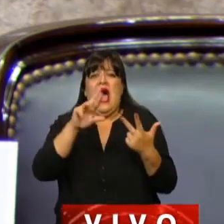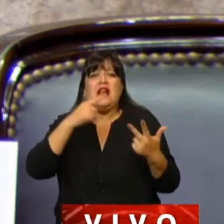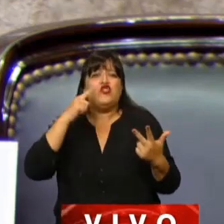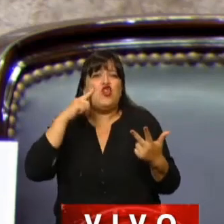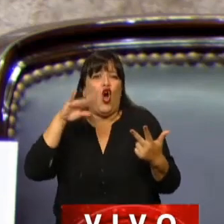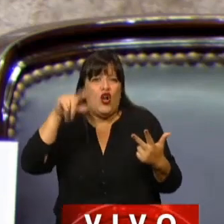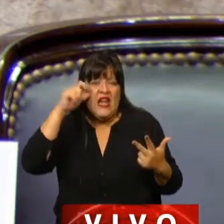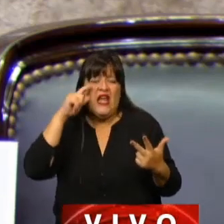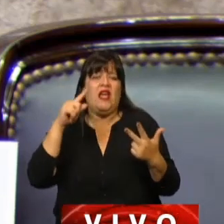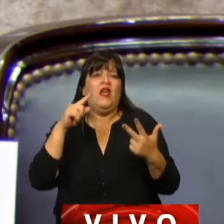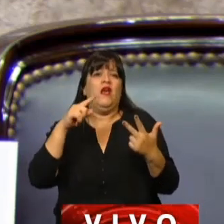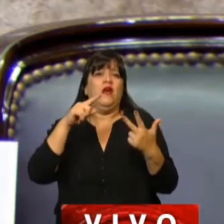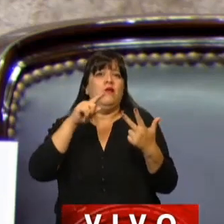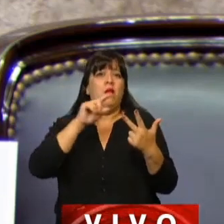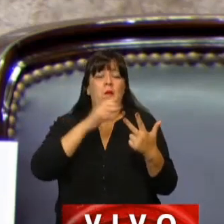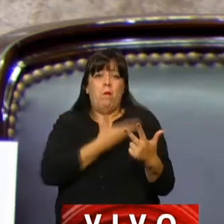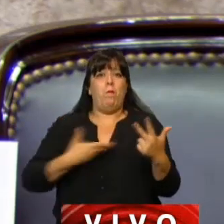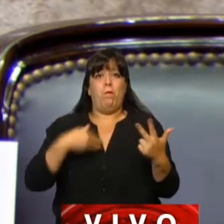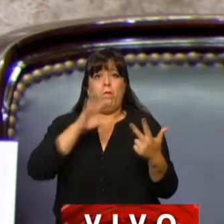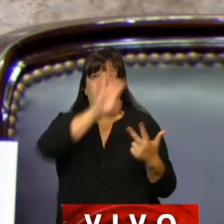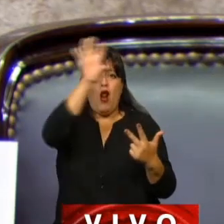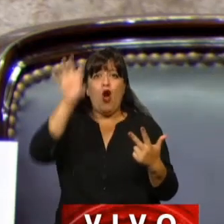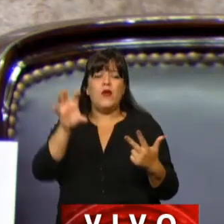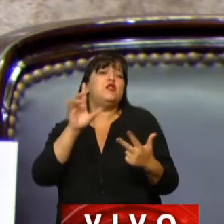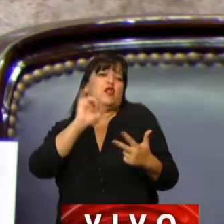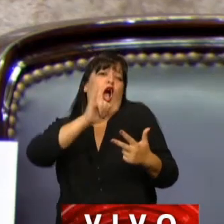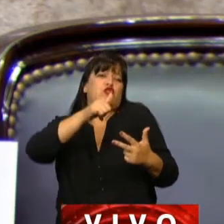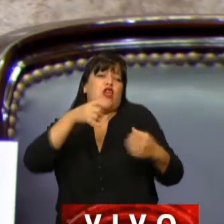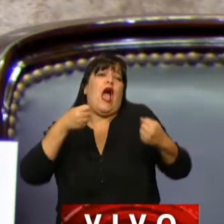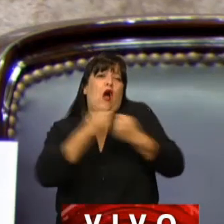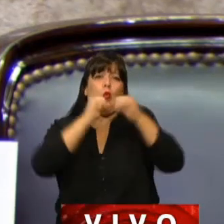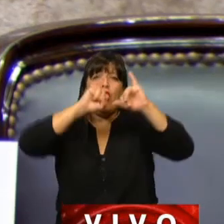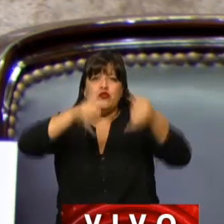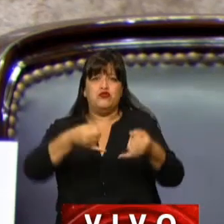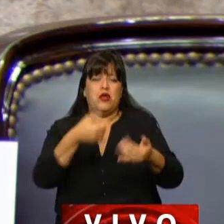los principales impulsores de este acuerdo.